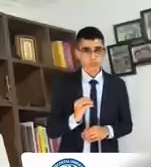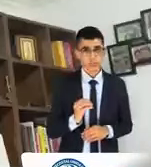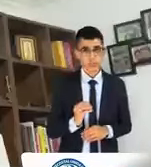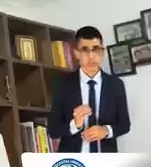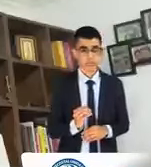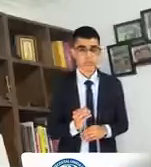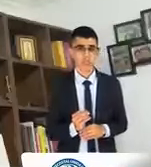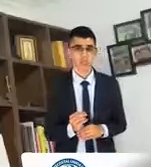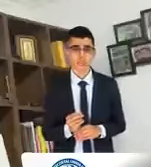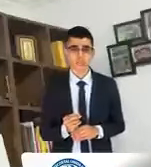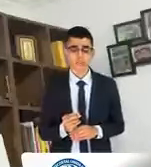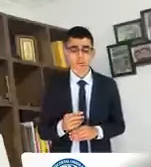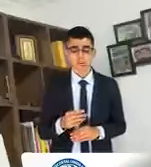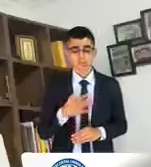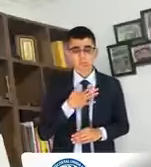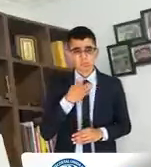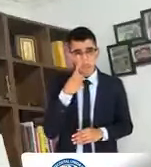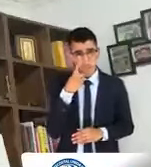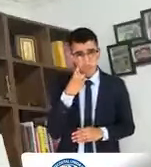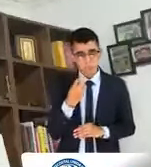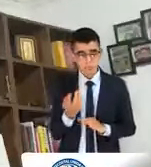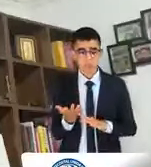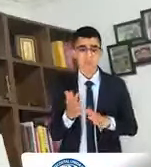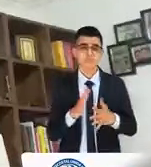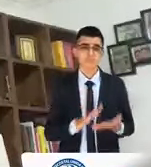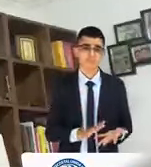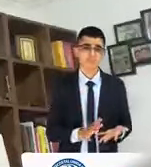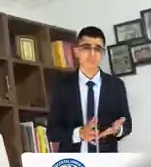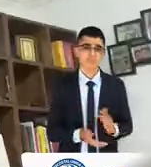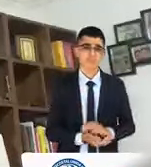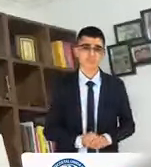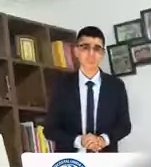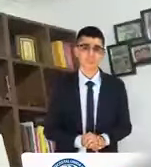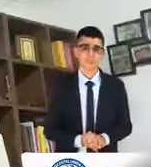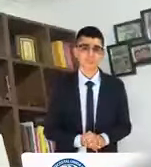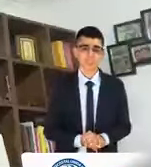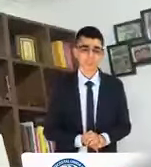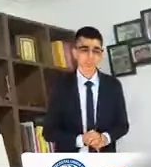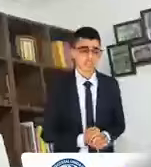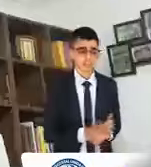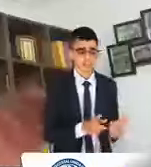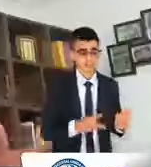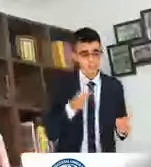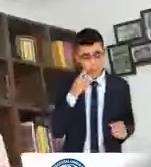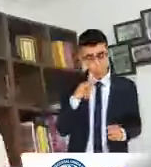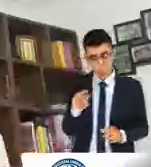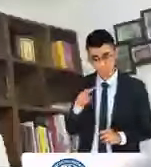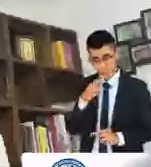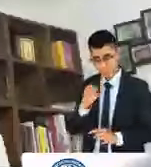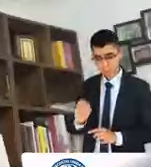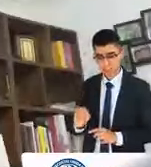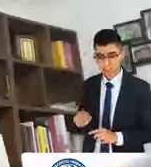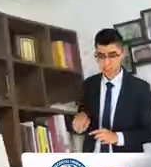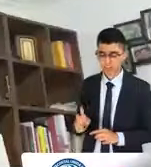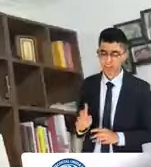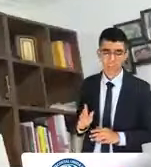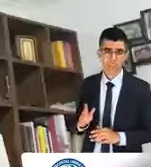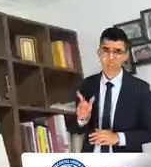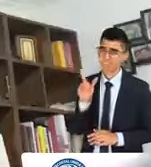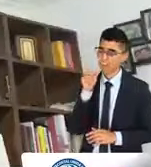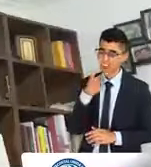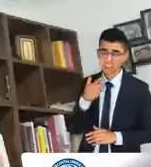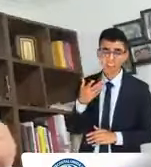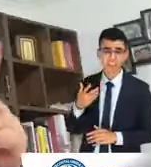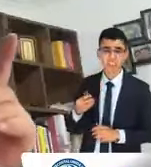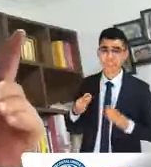cuando estaba niño. Y de pronto la gente pensó que estaba planillado para ser infeliz. Pero eso es lo